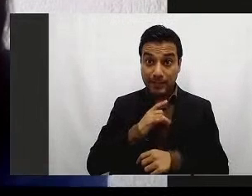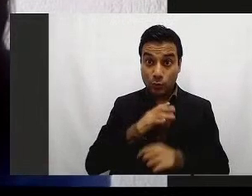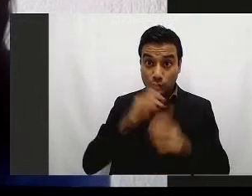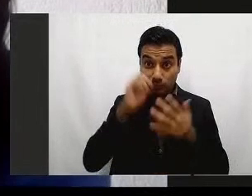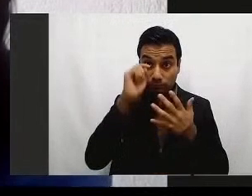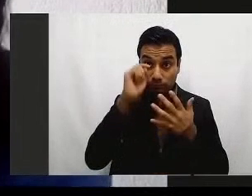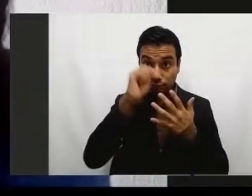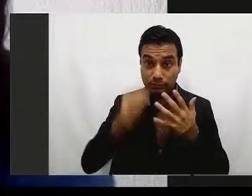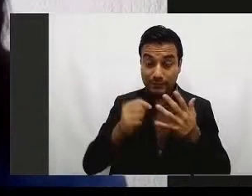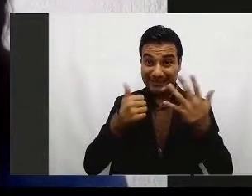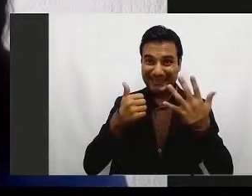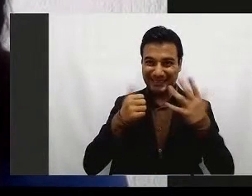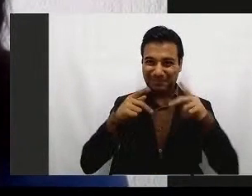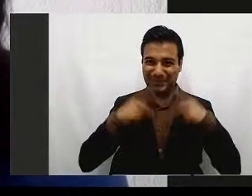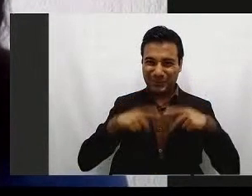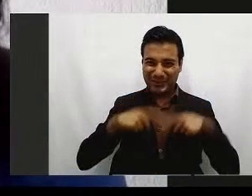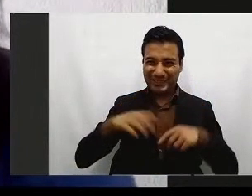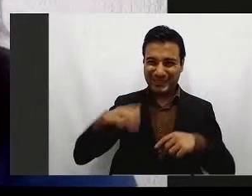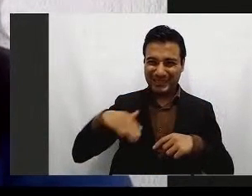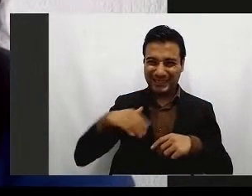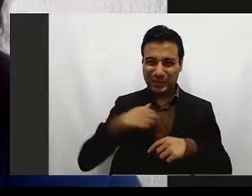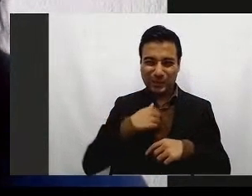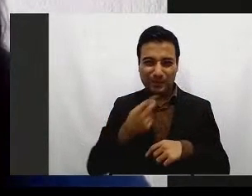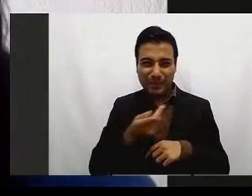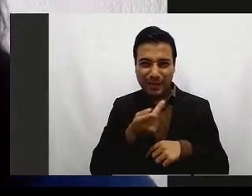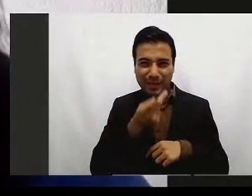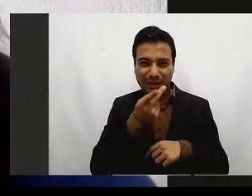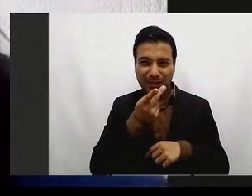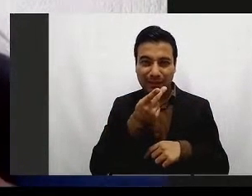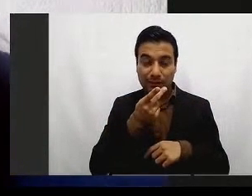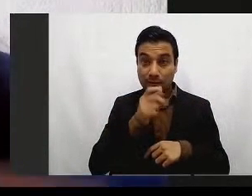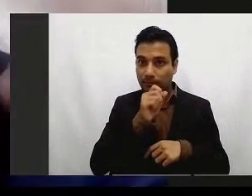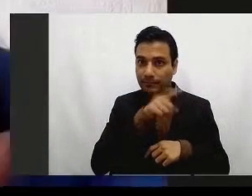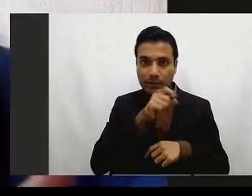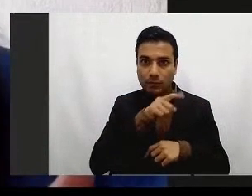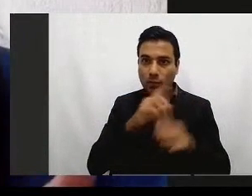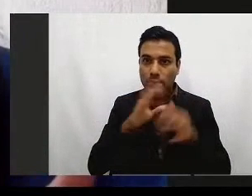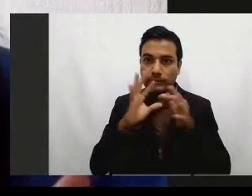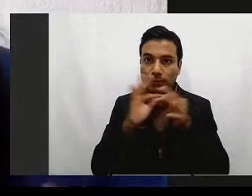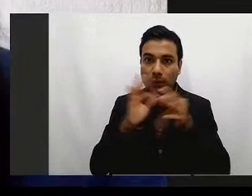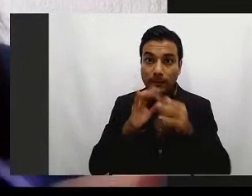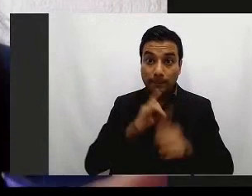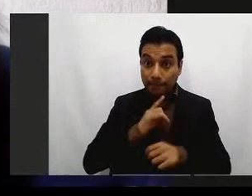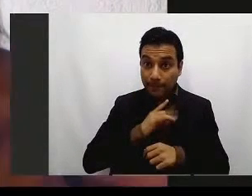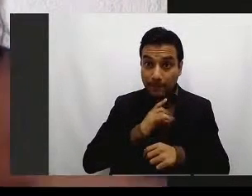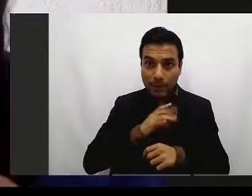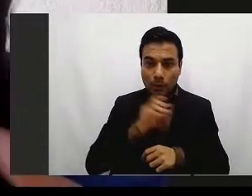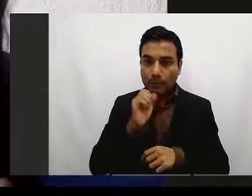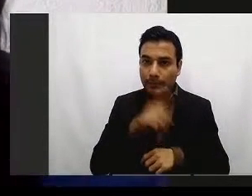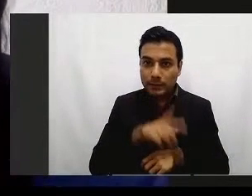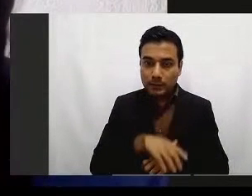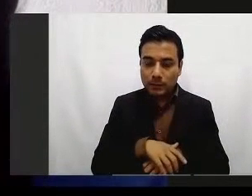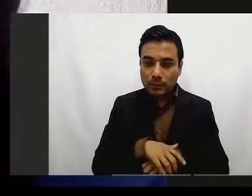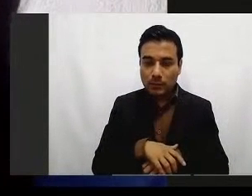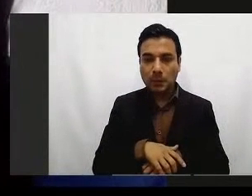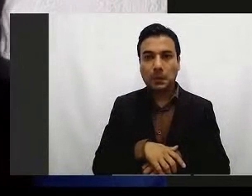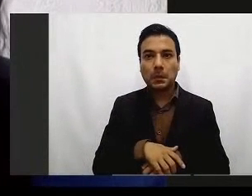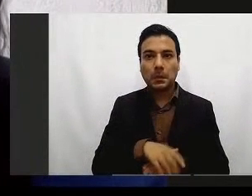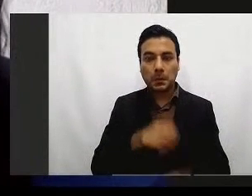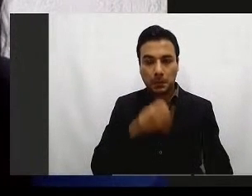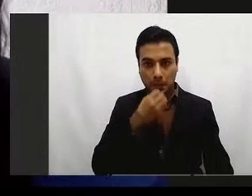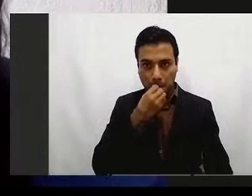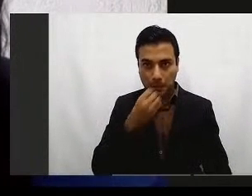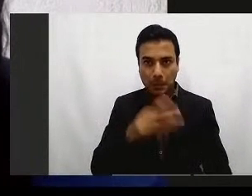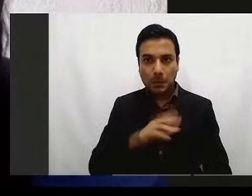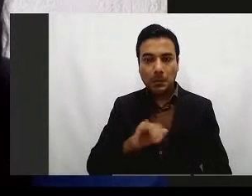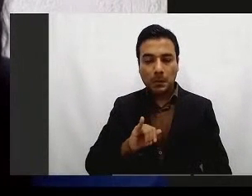6 personas con las que yo estuve platicando, incluso mías, pues, también se veían reflejadas en las colaboras de otras personas, ¿no?